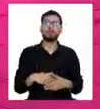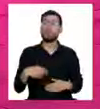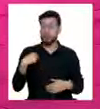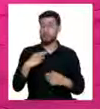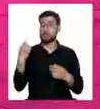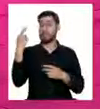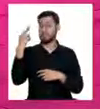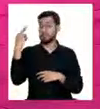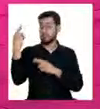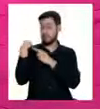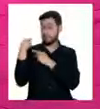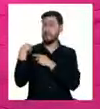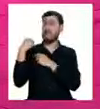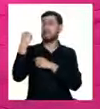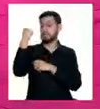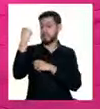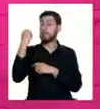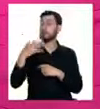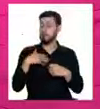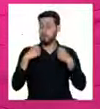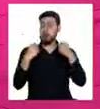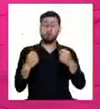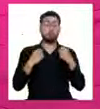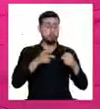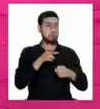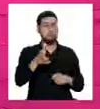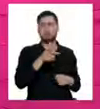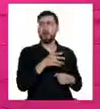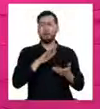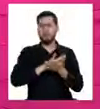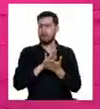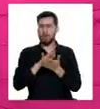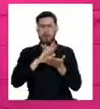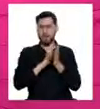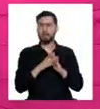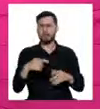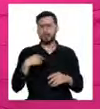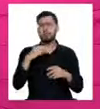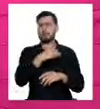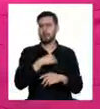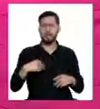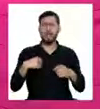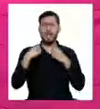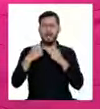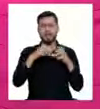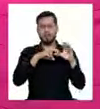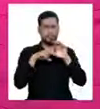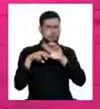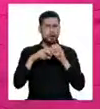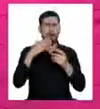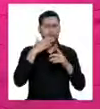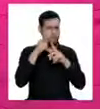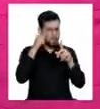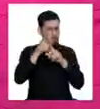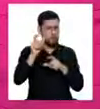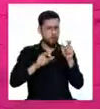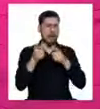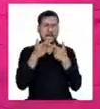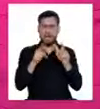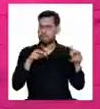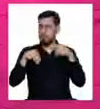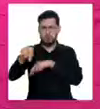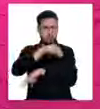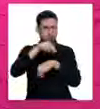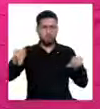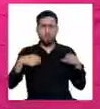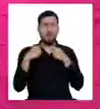tenemos el derecho a movilizarnos en paz y en tranquilidad, que es un objetivo del Ministerio de Transportes, que todos los usuarios puedan salir libremente a las